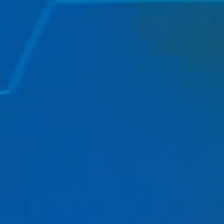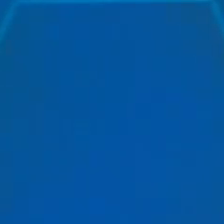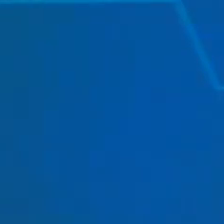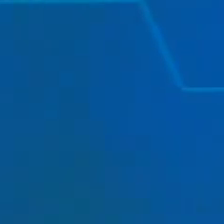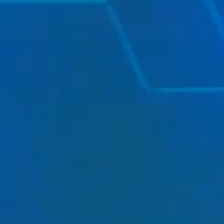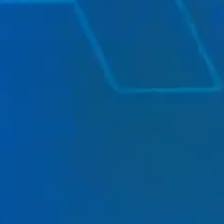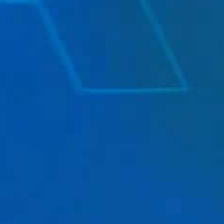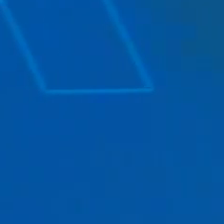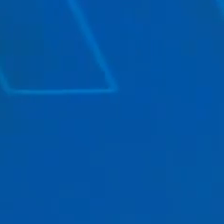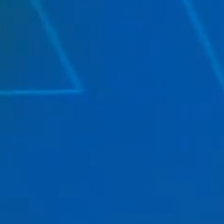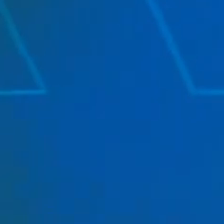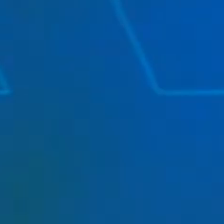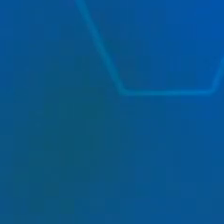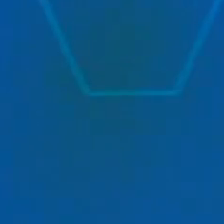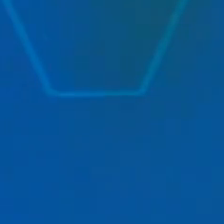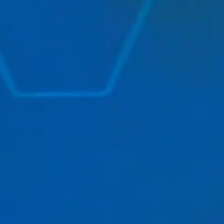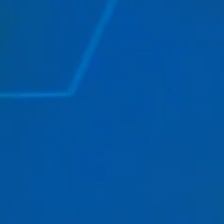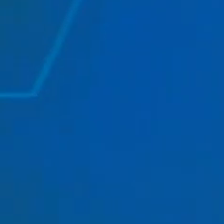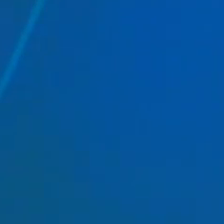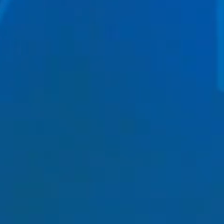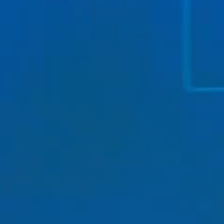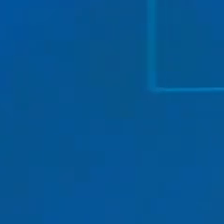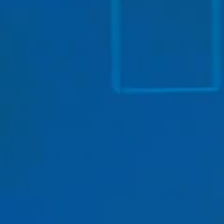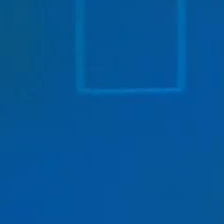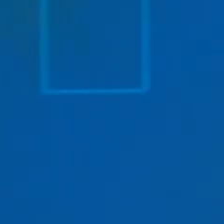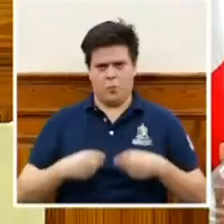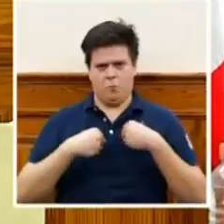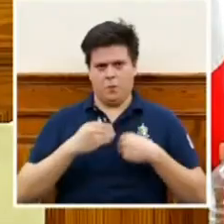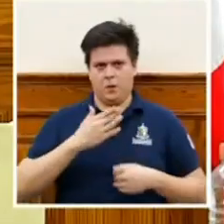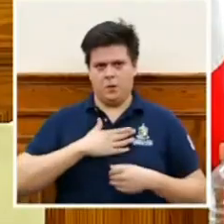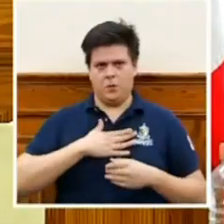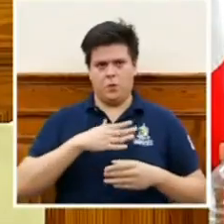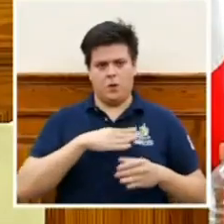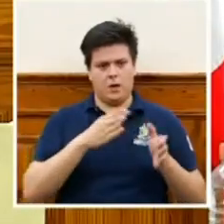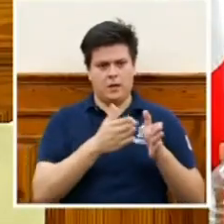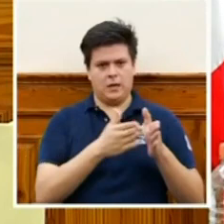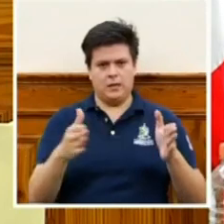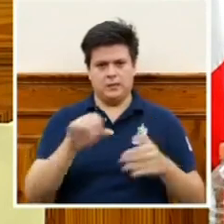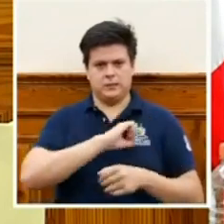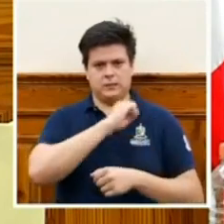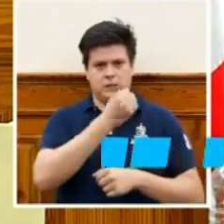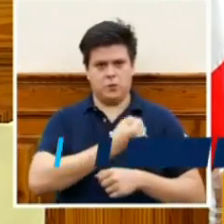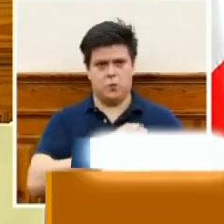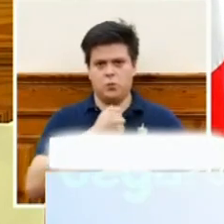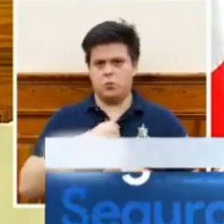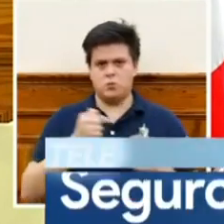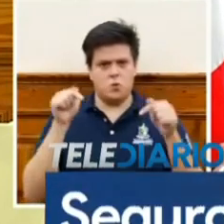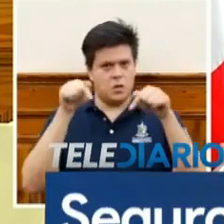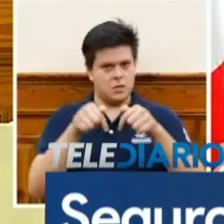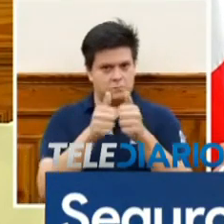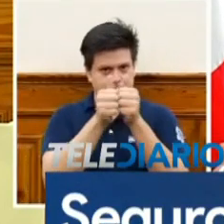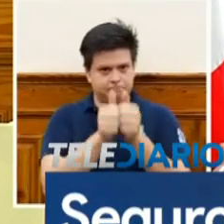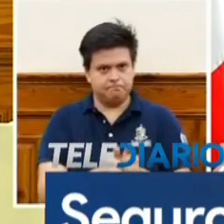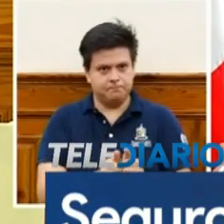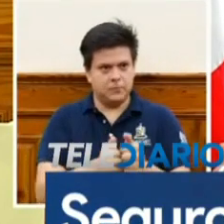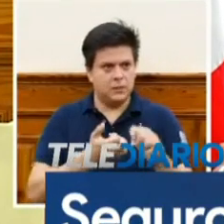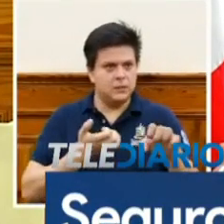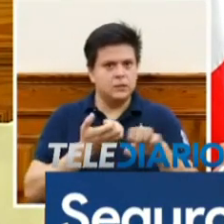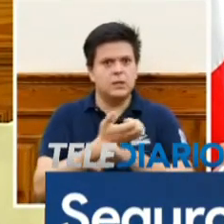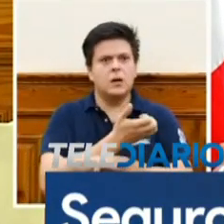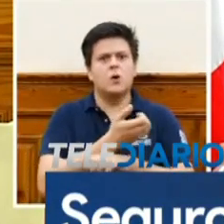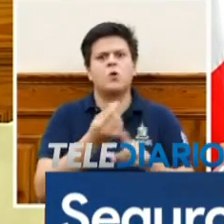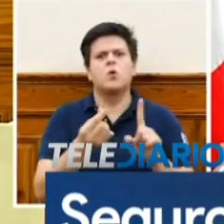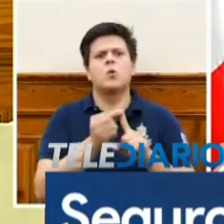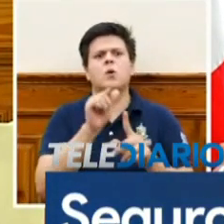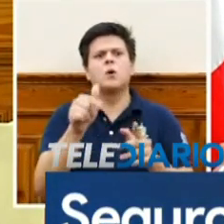secretario de Salud de Nuevo León, Manuel de la O, aseguró que se siente tranquilo al entregar a la siguiente administración un control de la